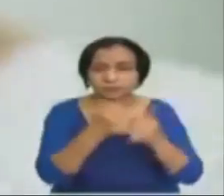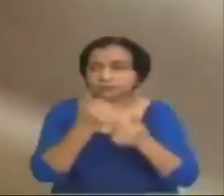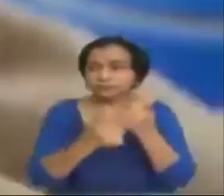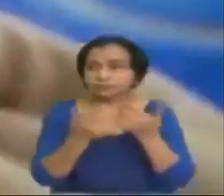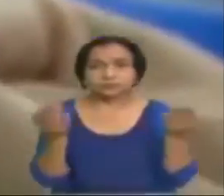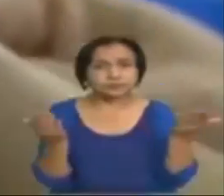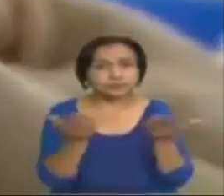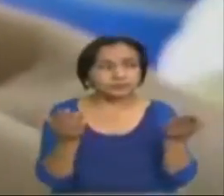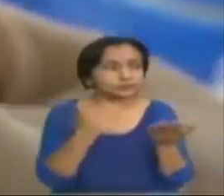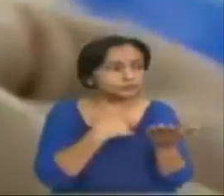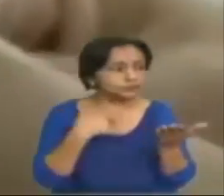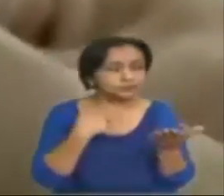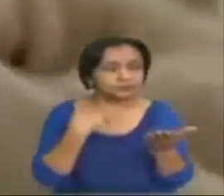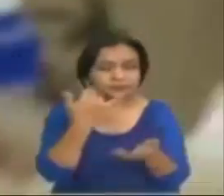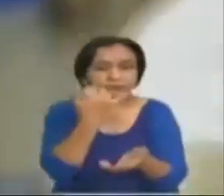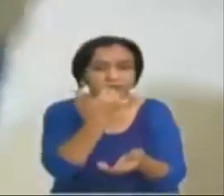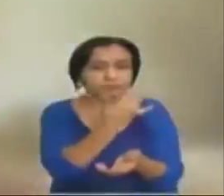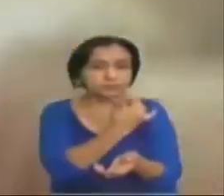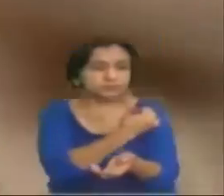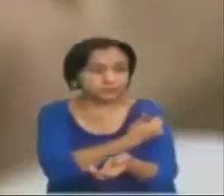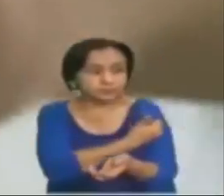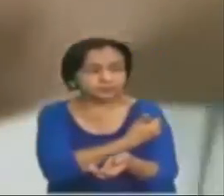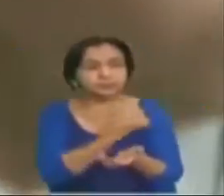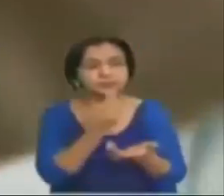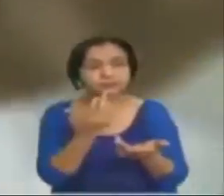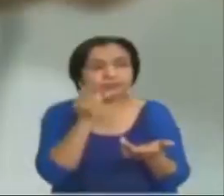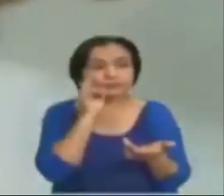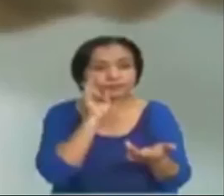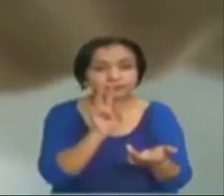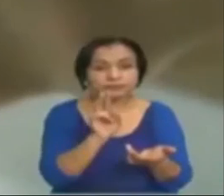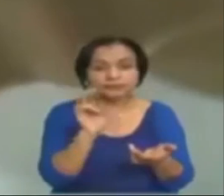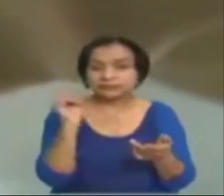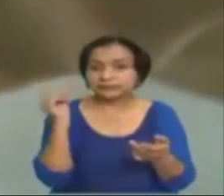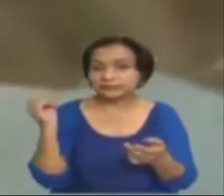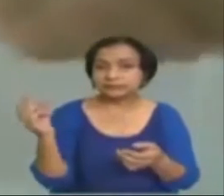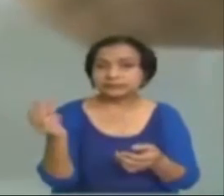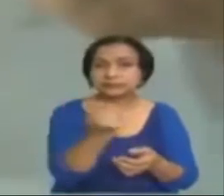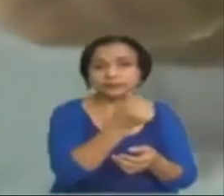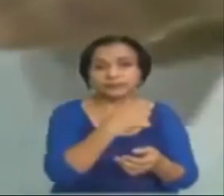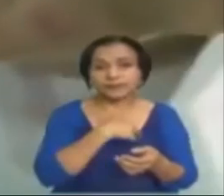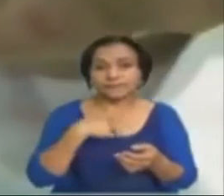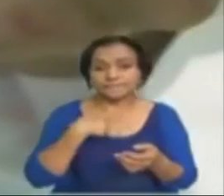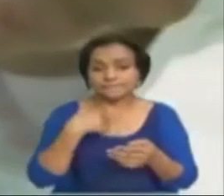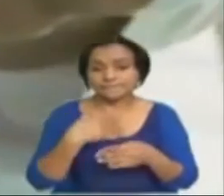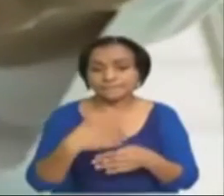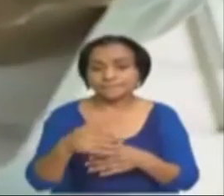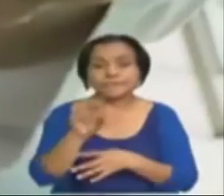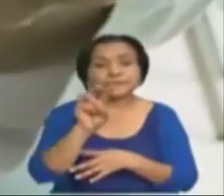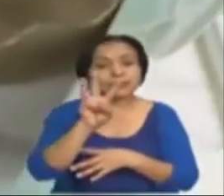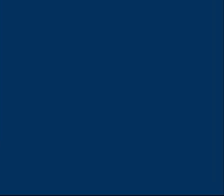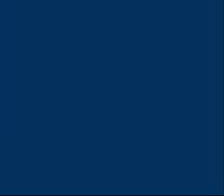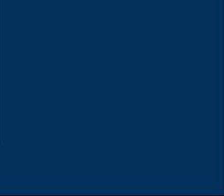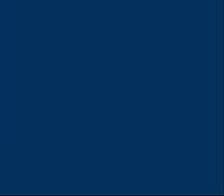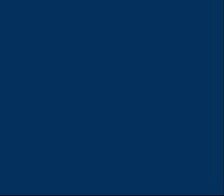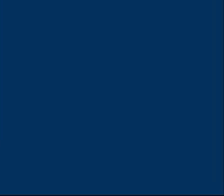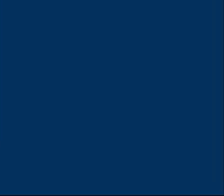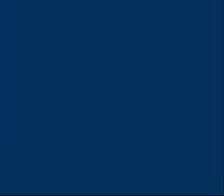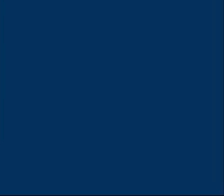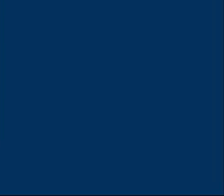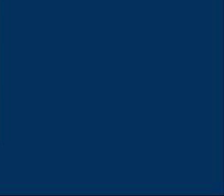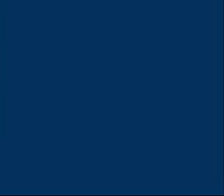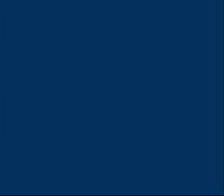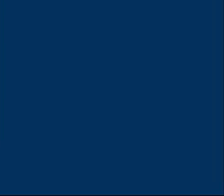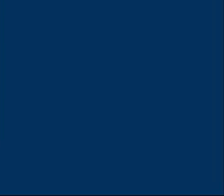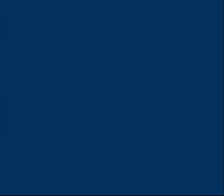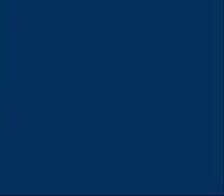Norte y Managua, el 26 en Jinotega y Managua, 27 Matagalpa y Managua,